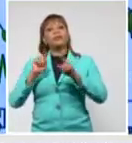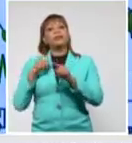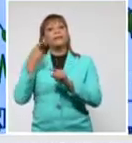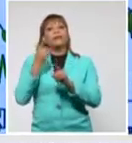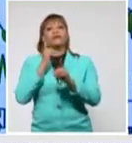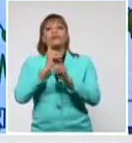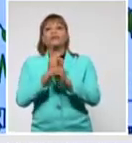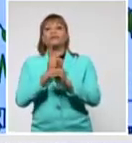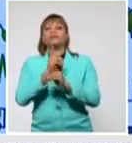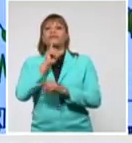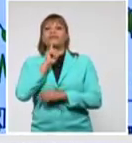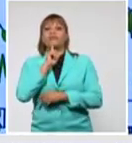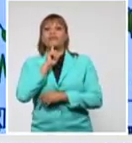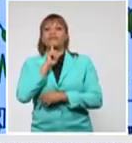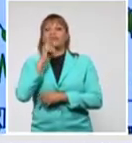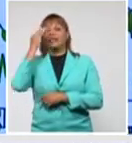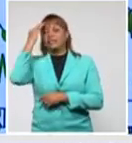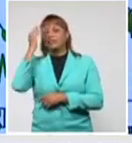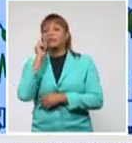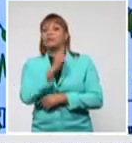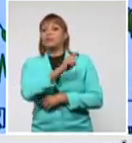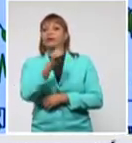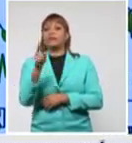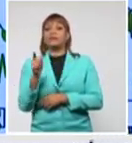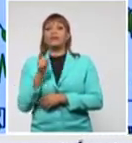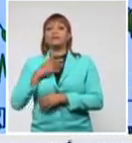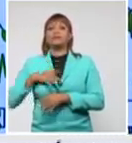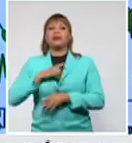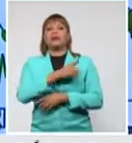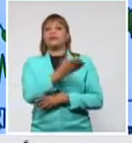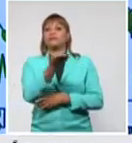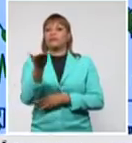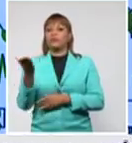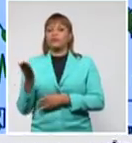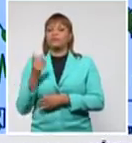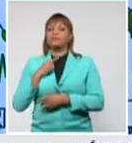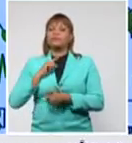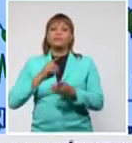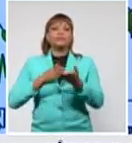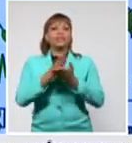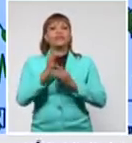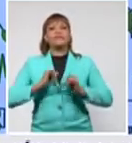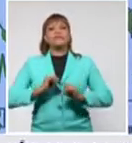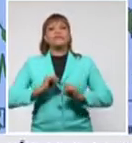agradecimiento para usted y por supuesto para todos los que nos acompañan. Devolvemos la señal a los estudios centrales.